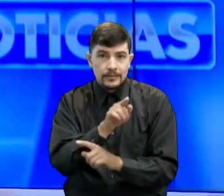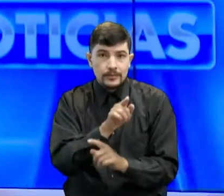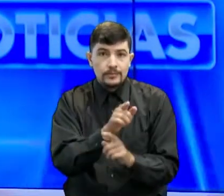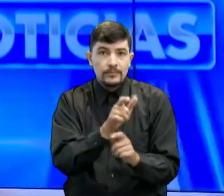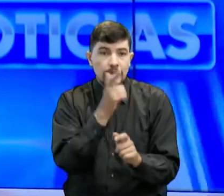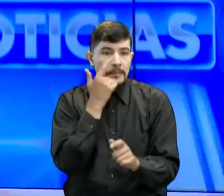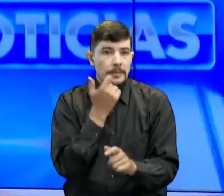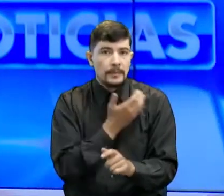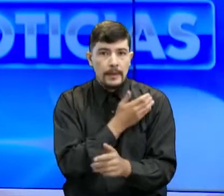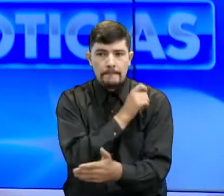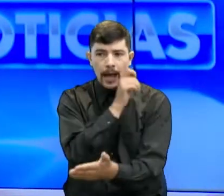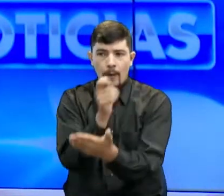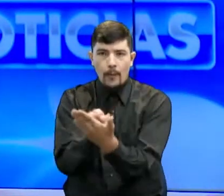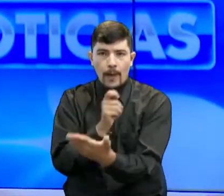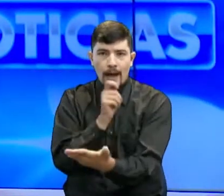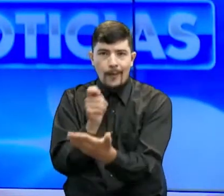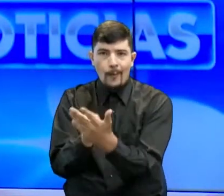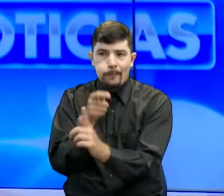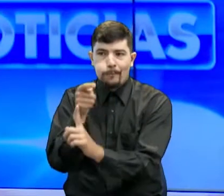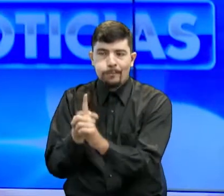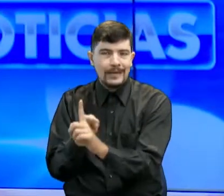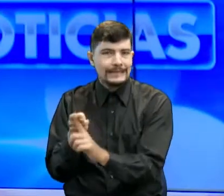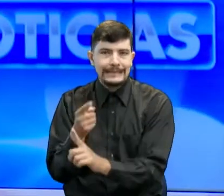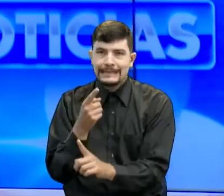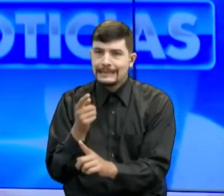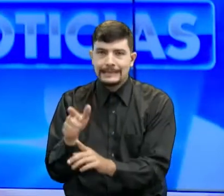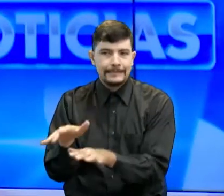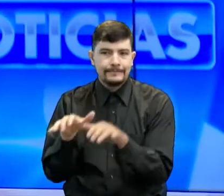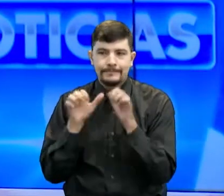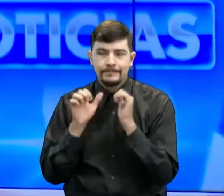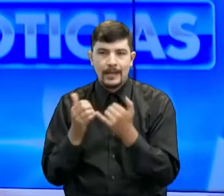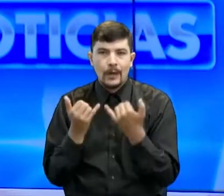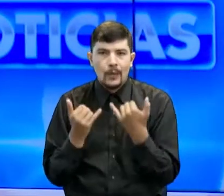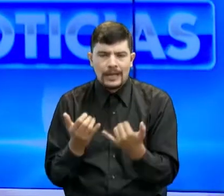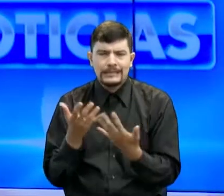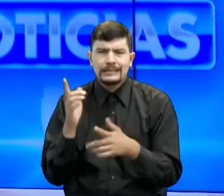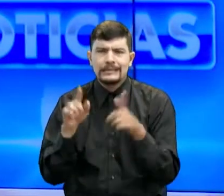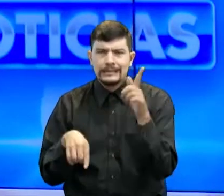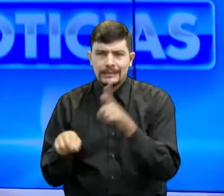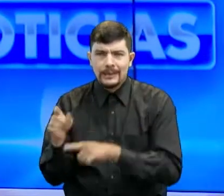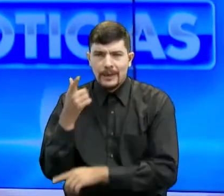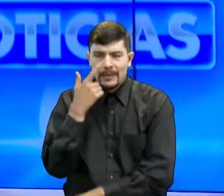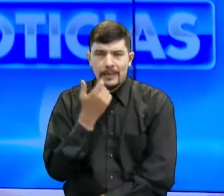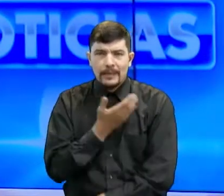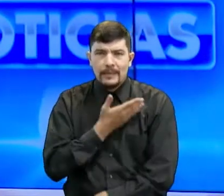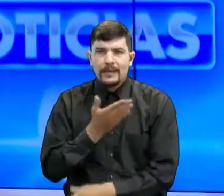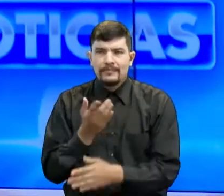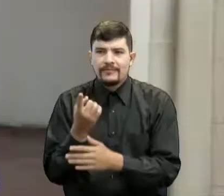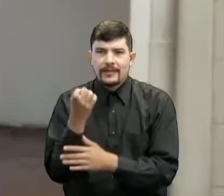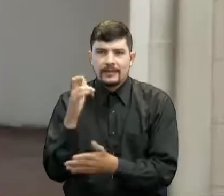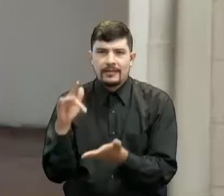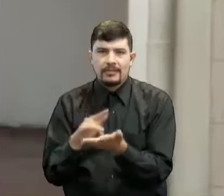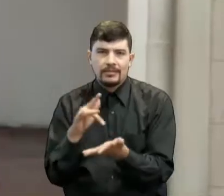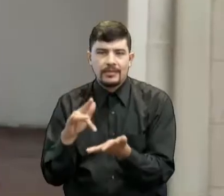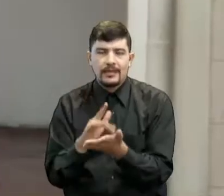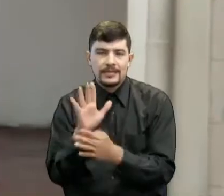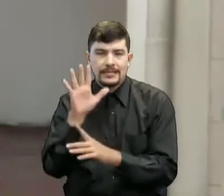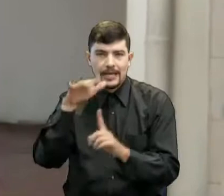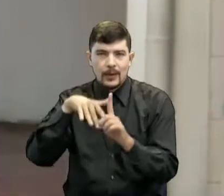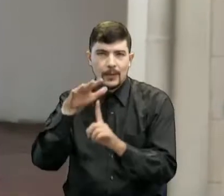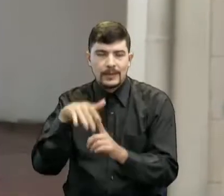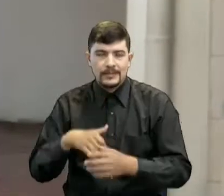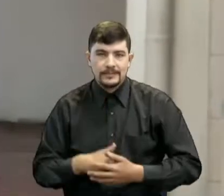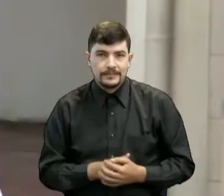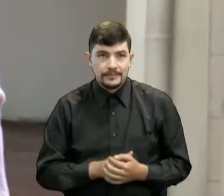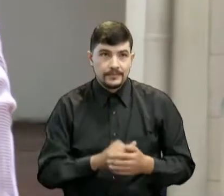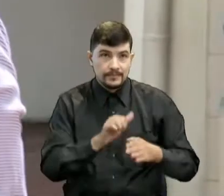situación es preocupante porque ya algunos padres de familia deben más de 5 meses de este servicio educativo. El presidente del Sindicato de